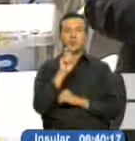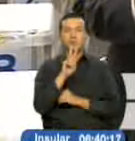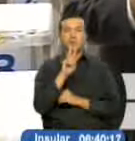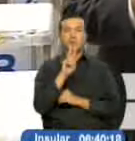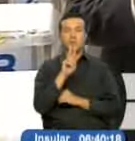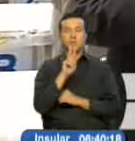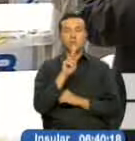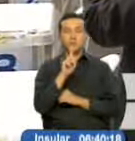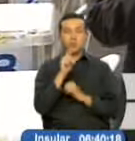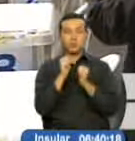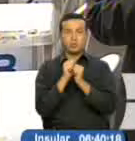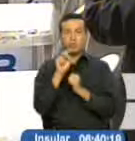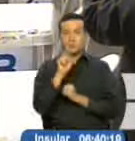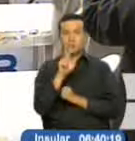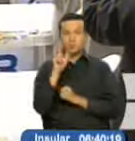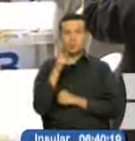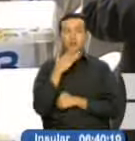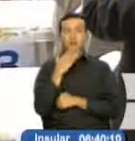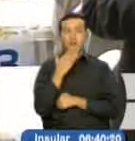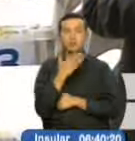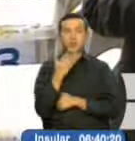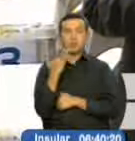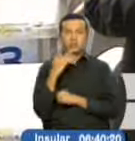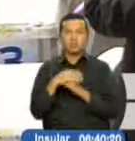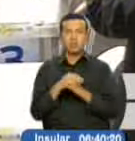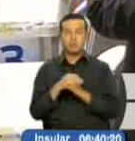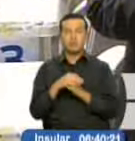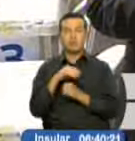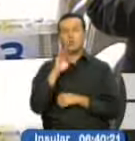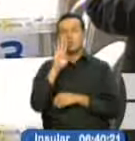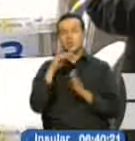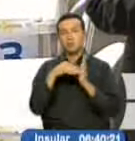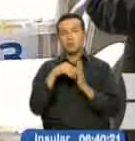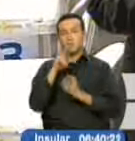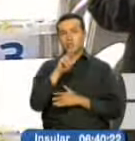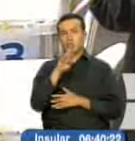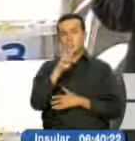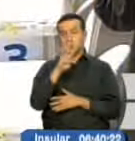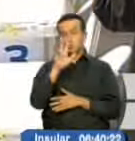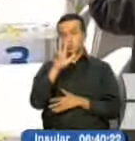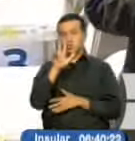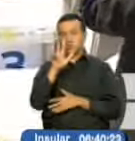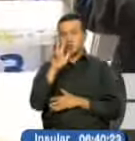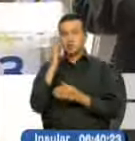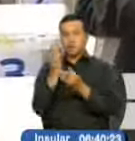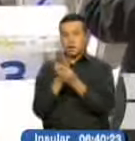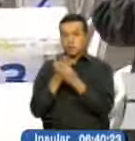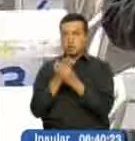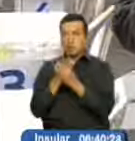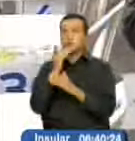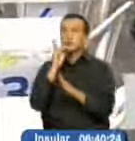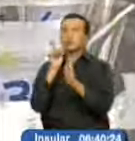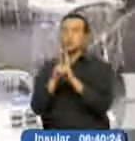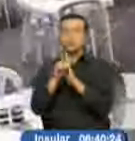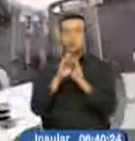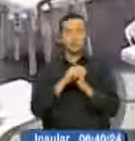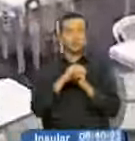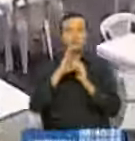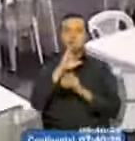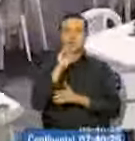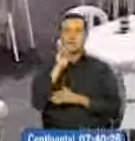el movimiento de la Alianza Creo Suma, objetó 4.243 actas, sin embargo el CNE aceptó